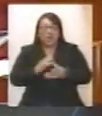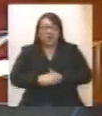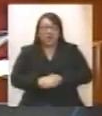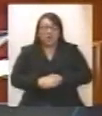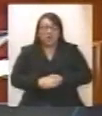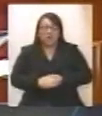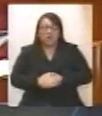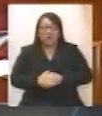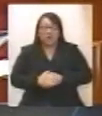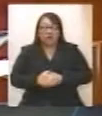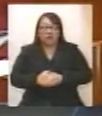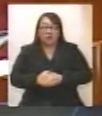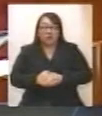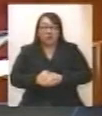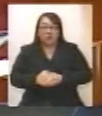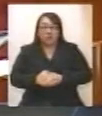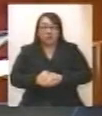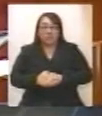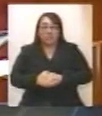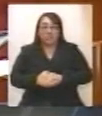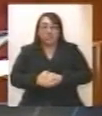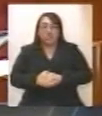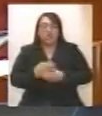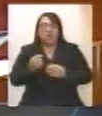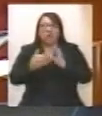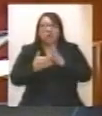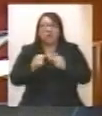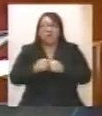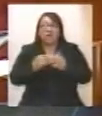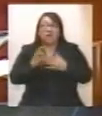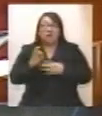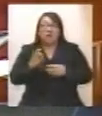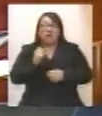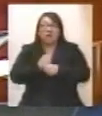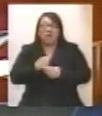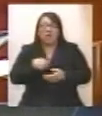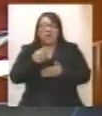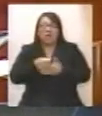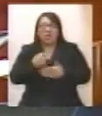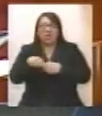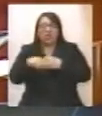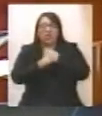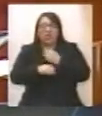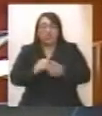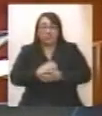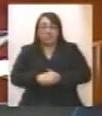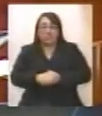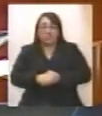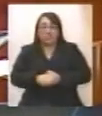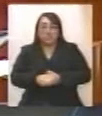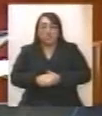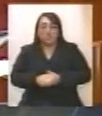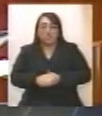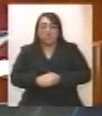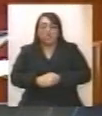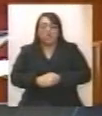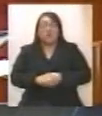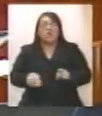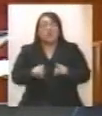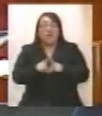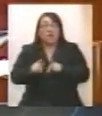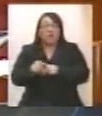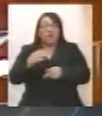predecibles, como lo evidencia las mejoras en calificación crediticia del país. También